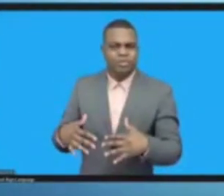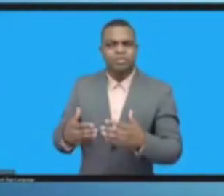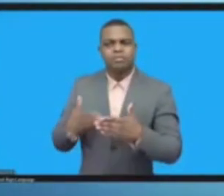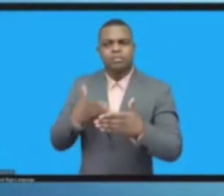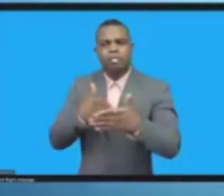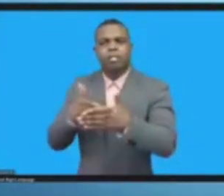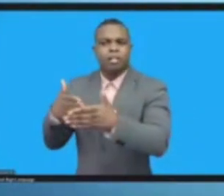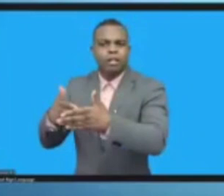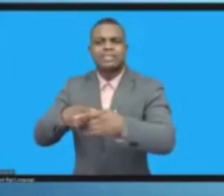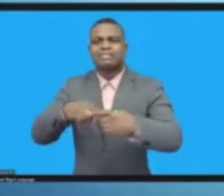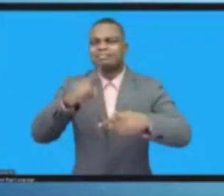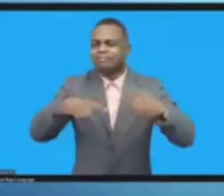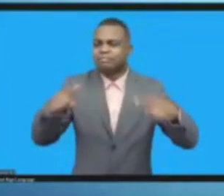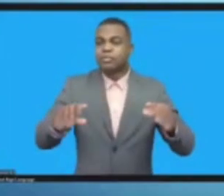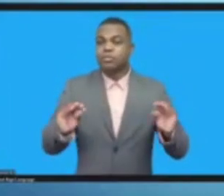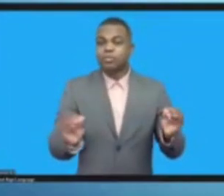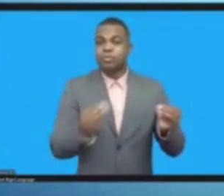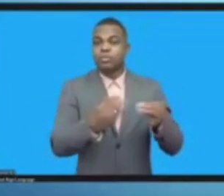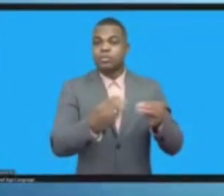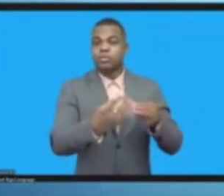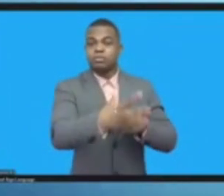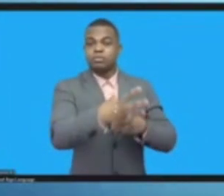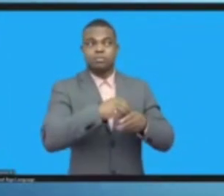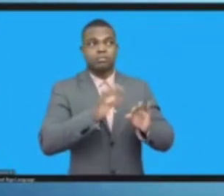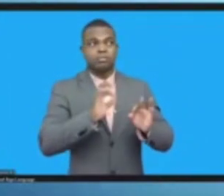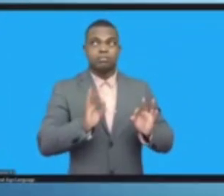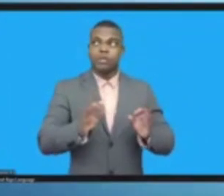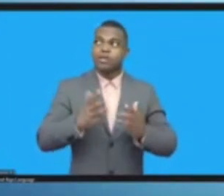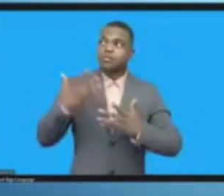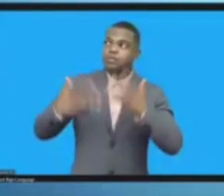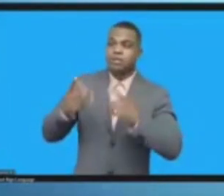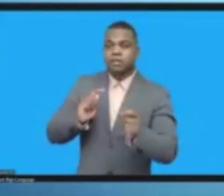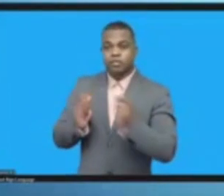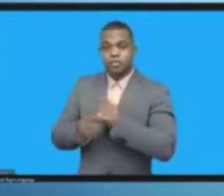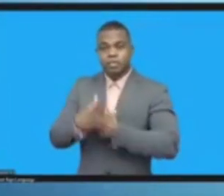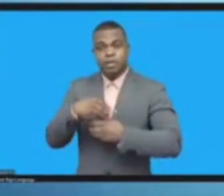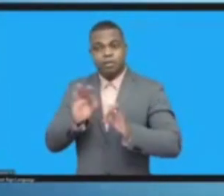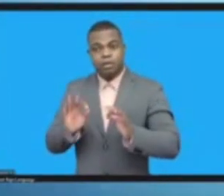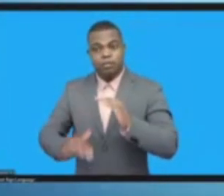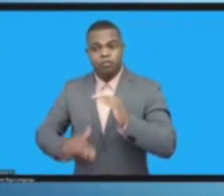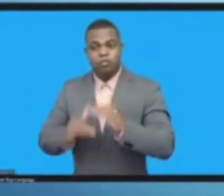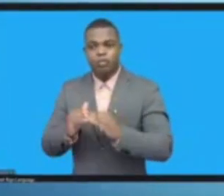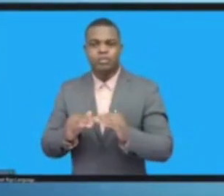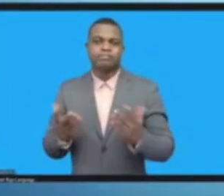analfabetismo digital debemos repensar